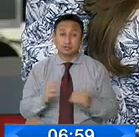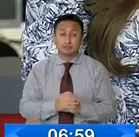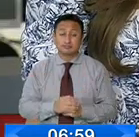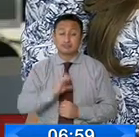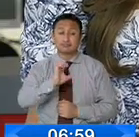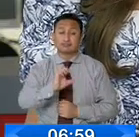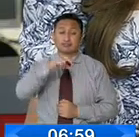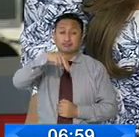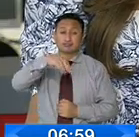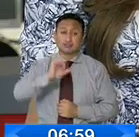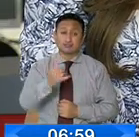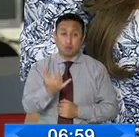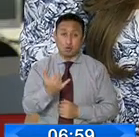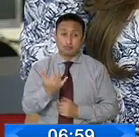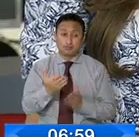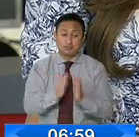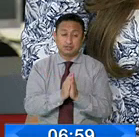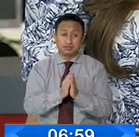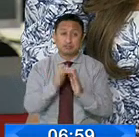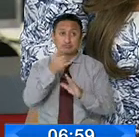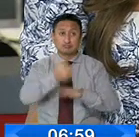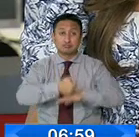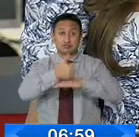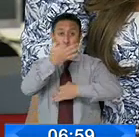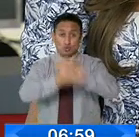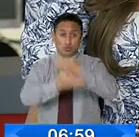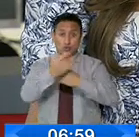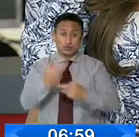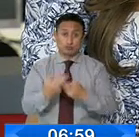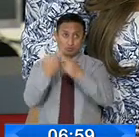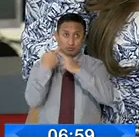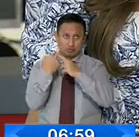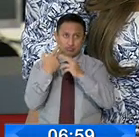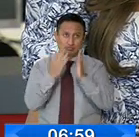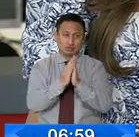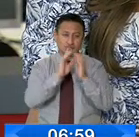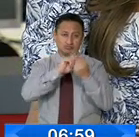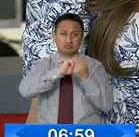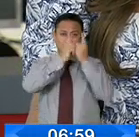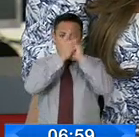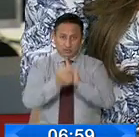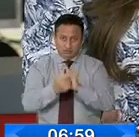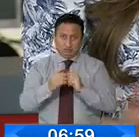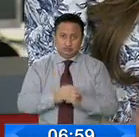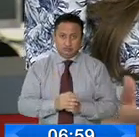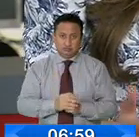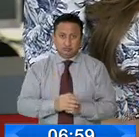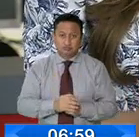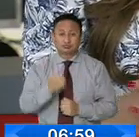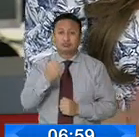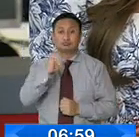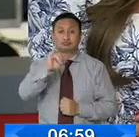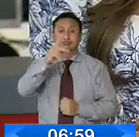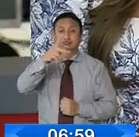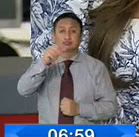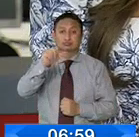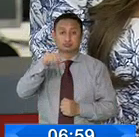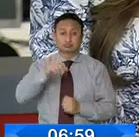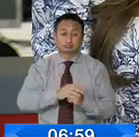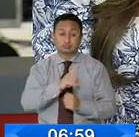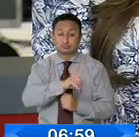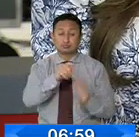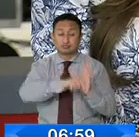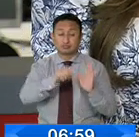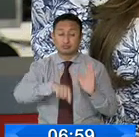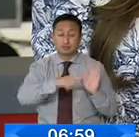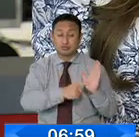Nacional Electoral presentara una recusación contra el juez que lleva el caso del Movimiento Justicia Social, Silka Sánchez, vocera del aspirante a la